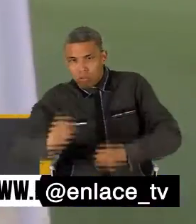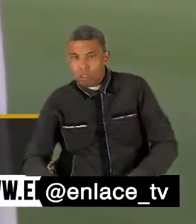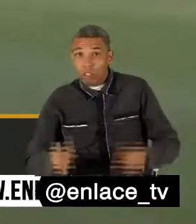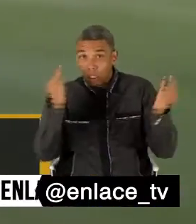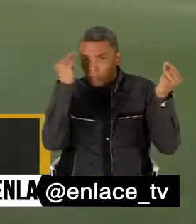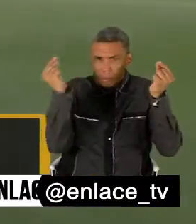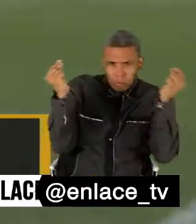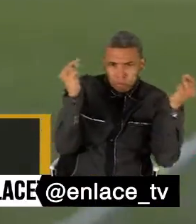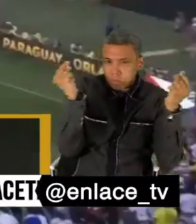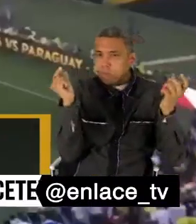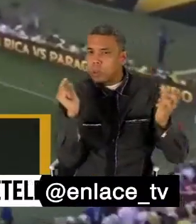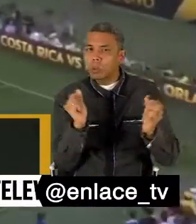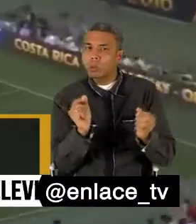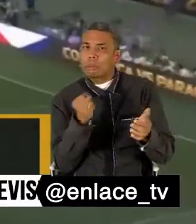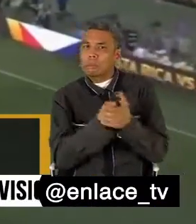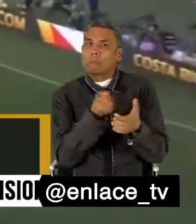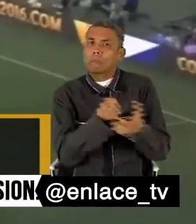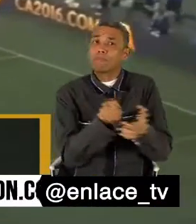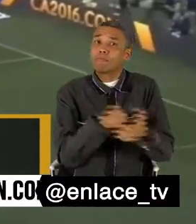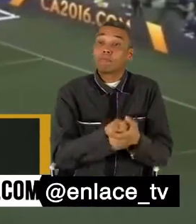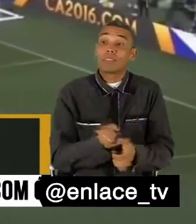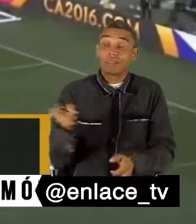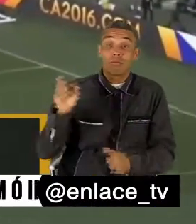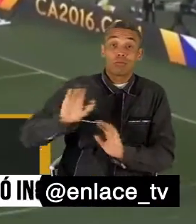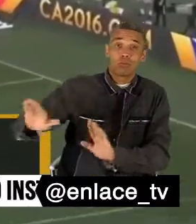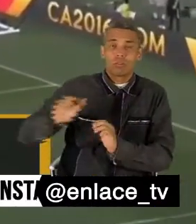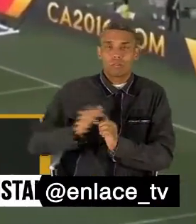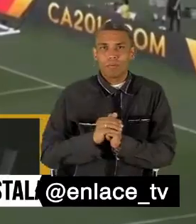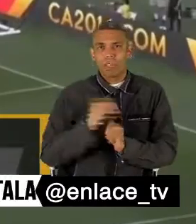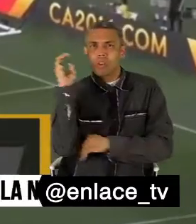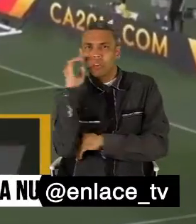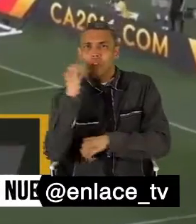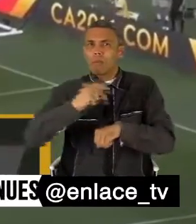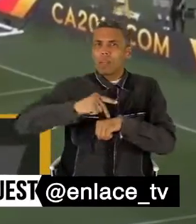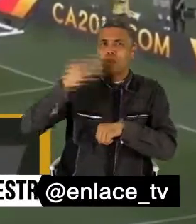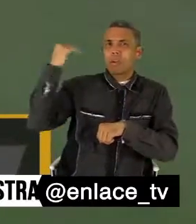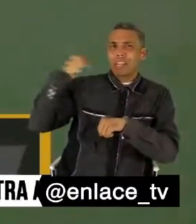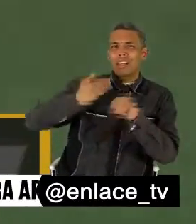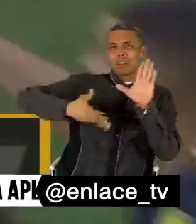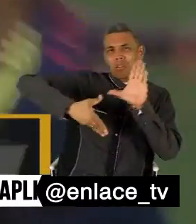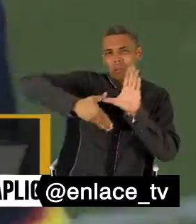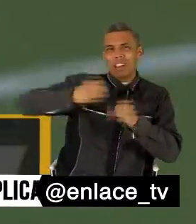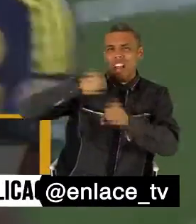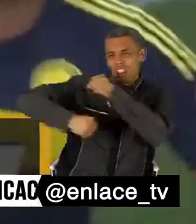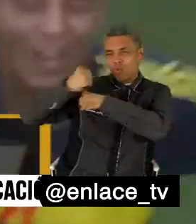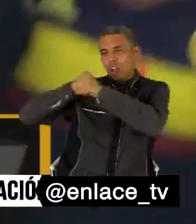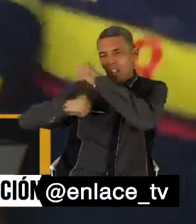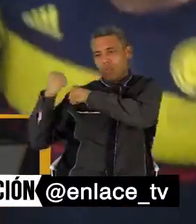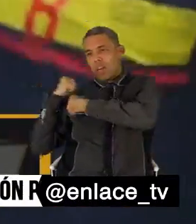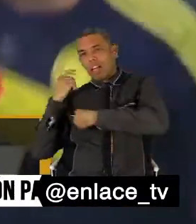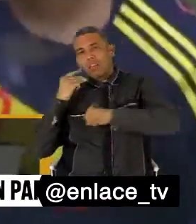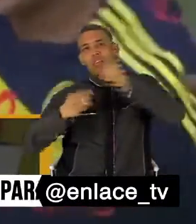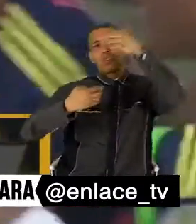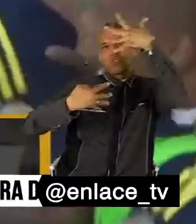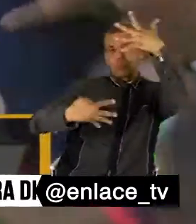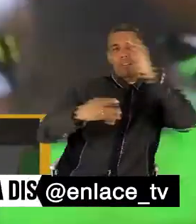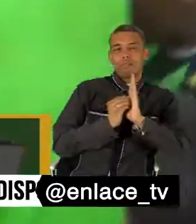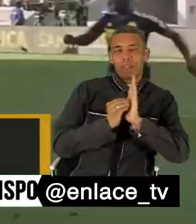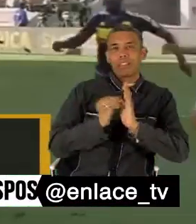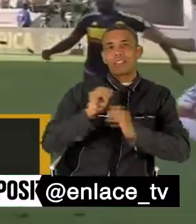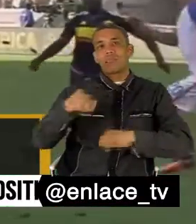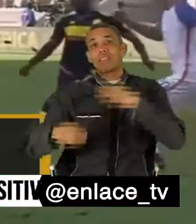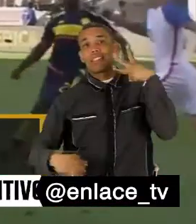tácticamente ataca más. Colombia y Paraguay en Copa América se han enfrentado en nueve oportunidades, lo que ha dejado tres triunfos para los cafeteros